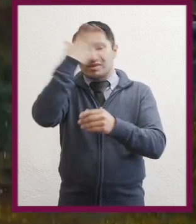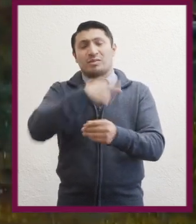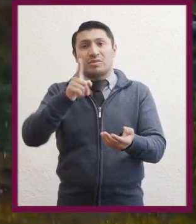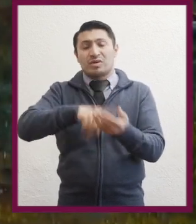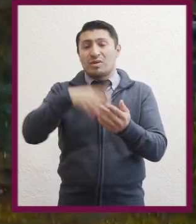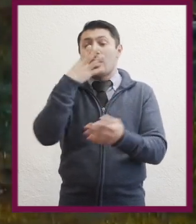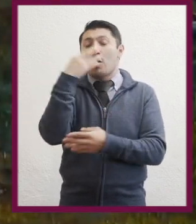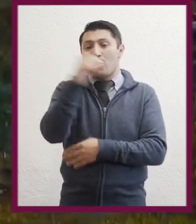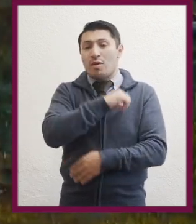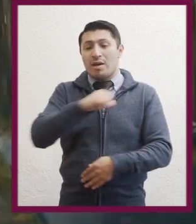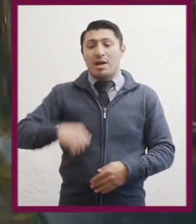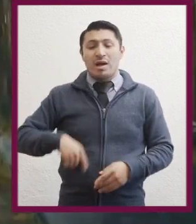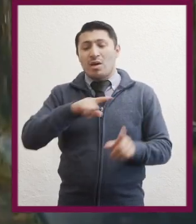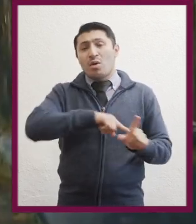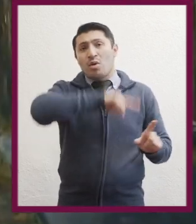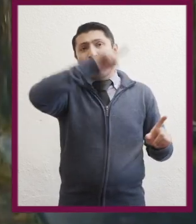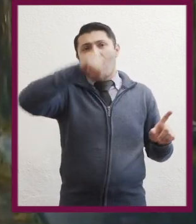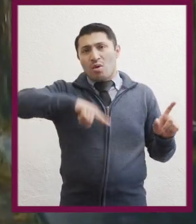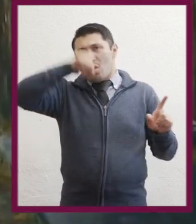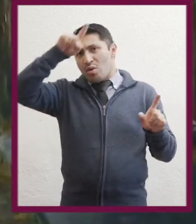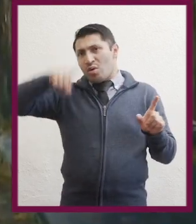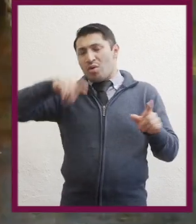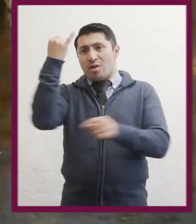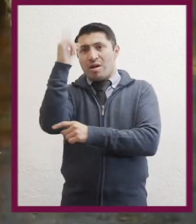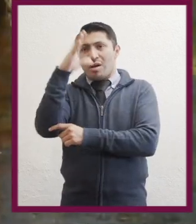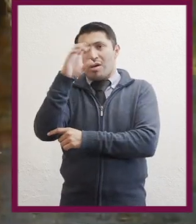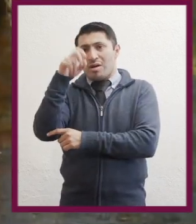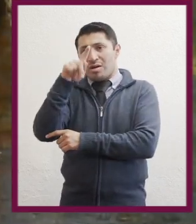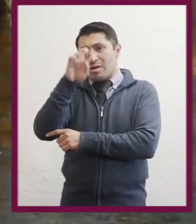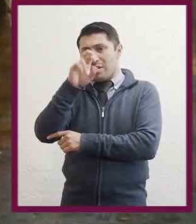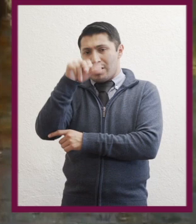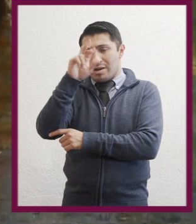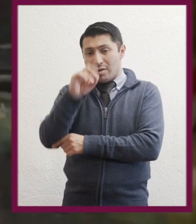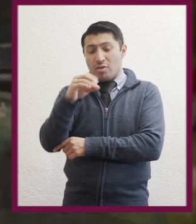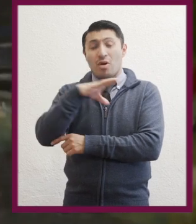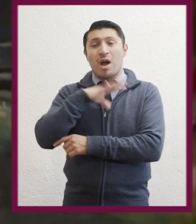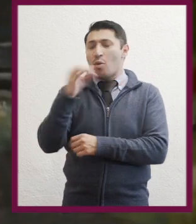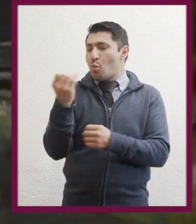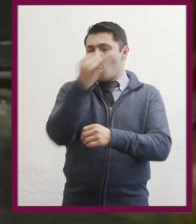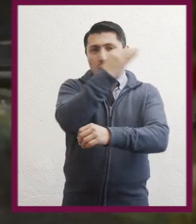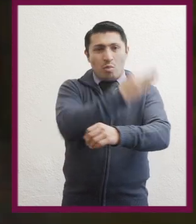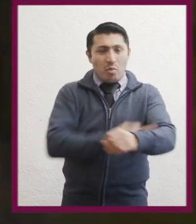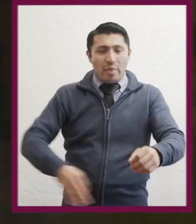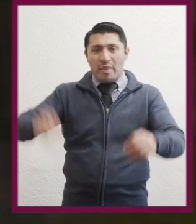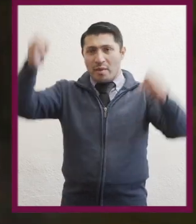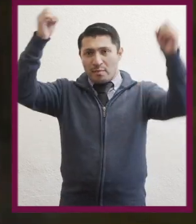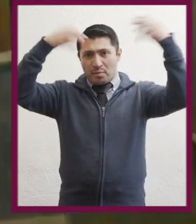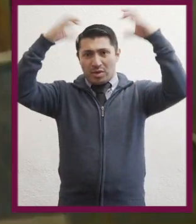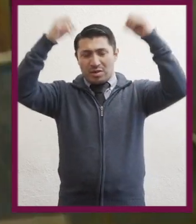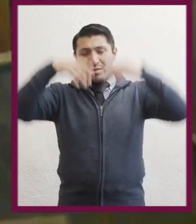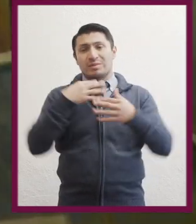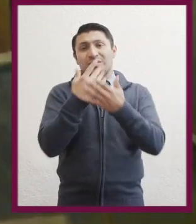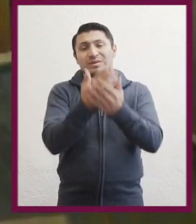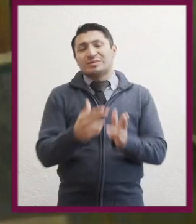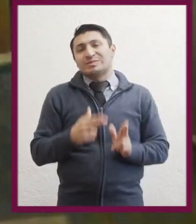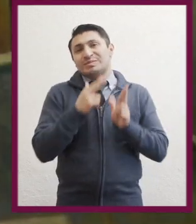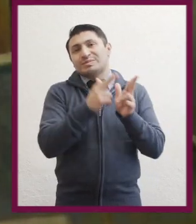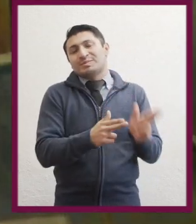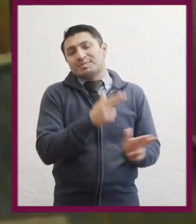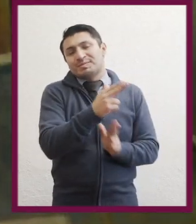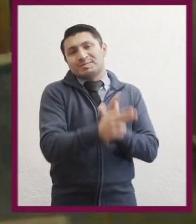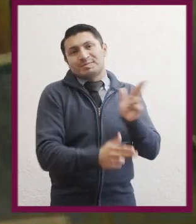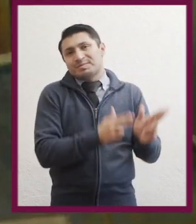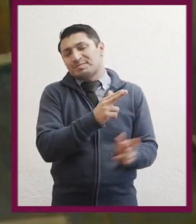Coyoacán, desde los arcos del Jardín Centenario hasta una tarde lluviosa esperando el tranvía frente al cine del mismo